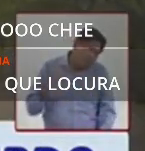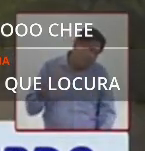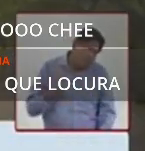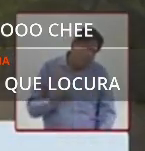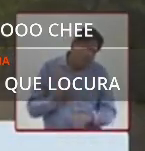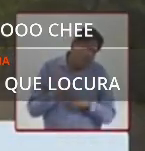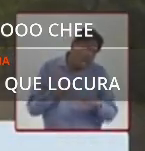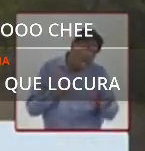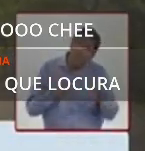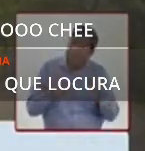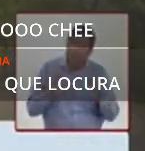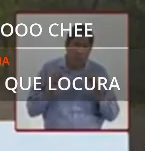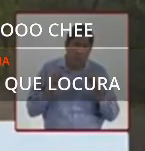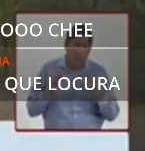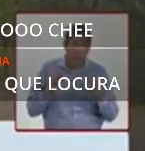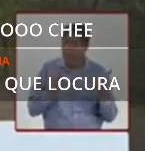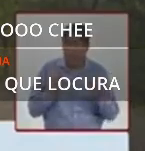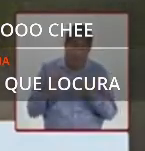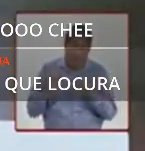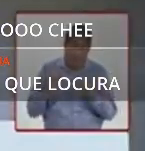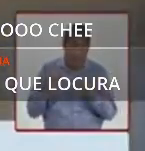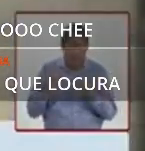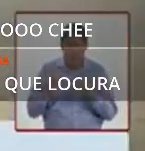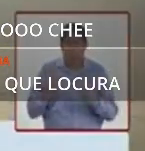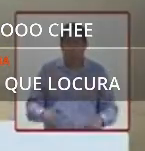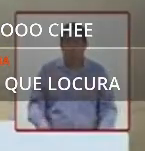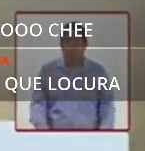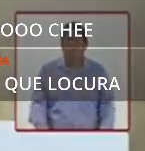enseñan demasiado para que un alumno esté preparado para hacer eso.